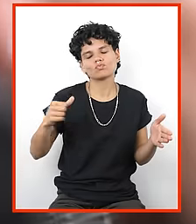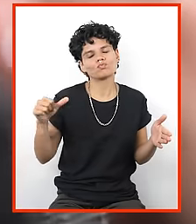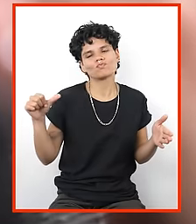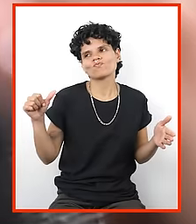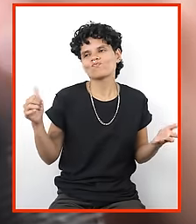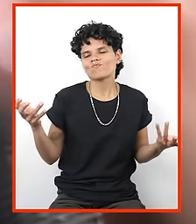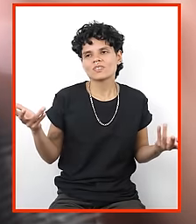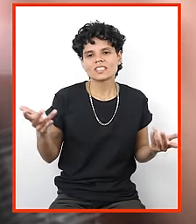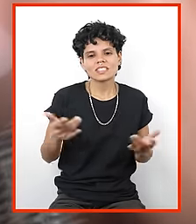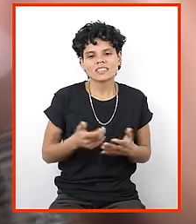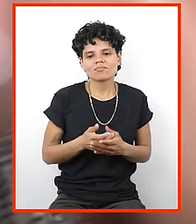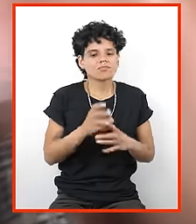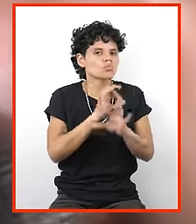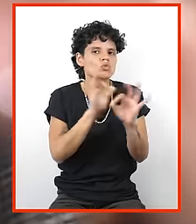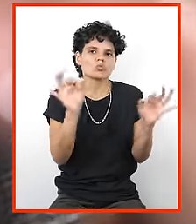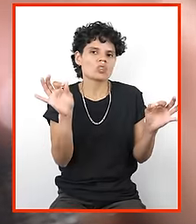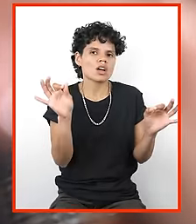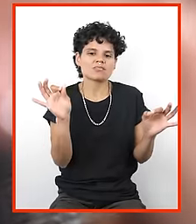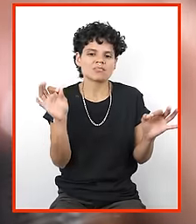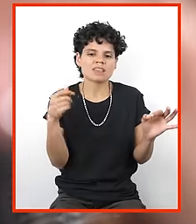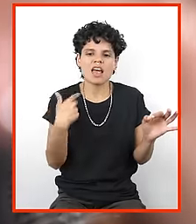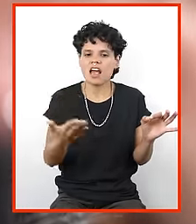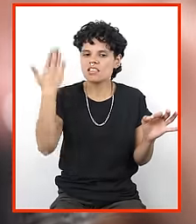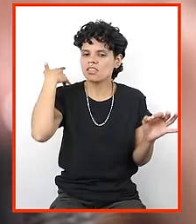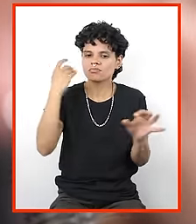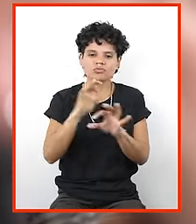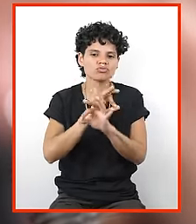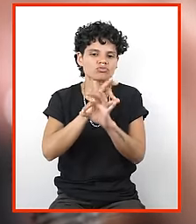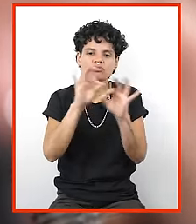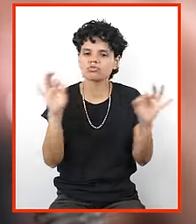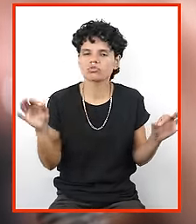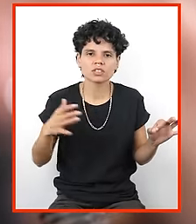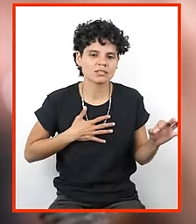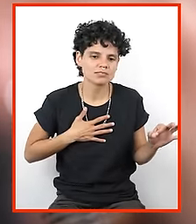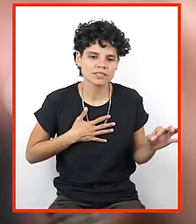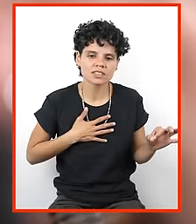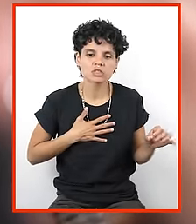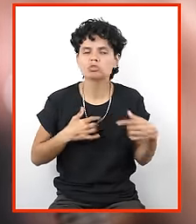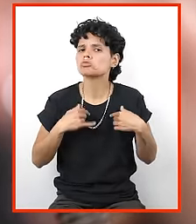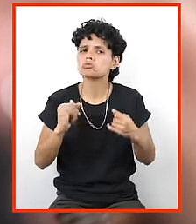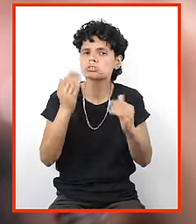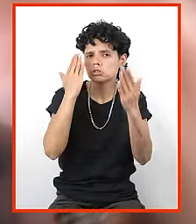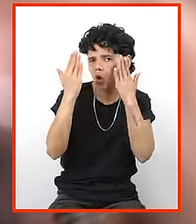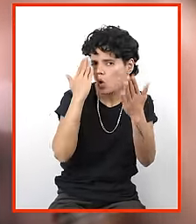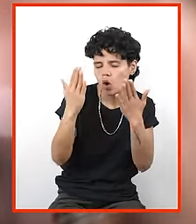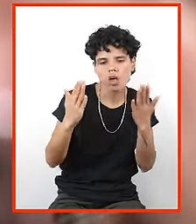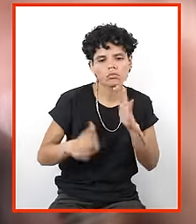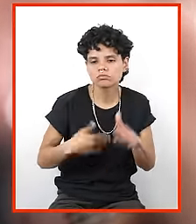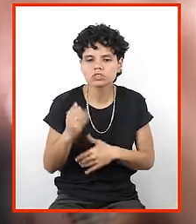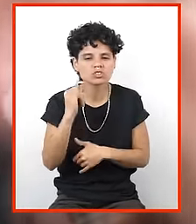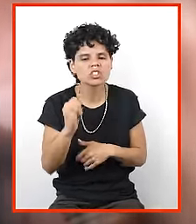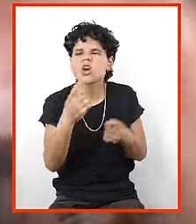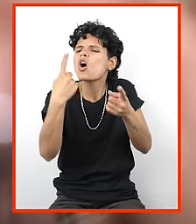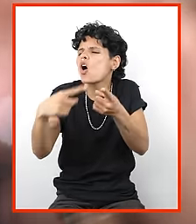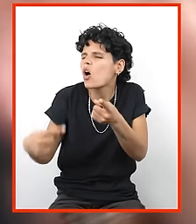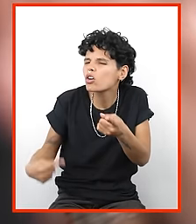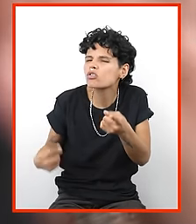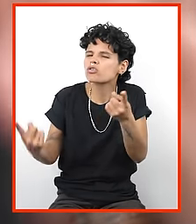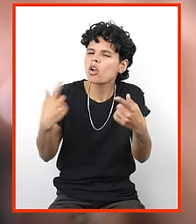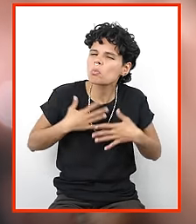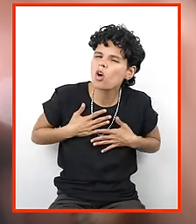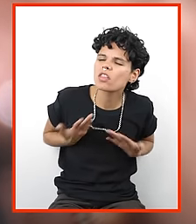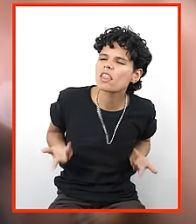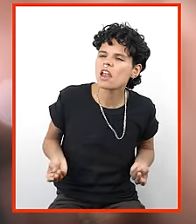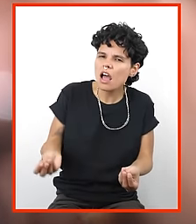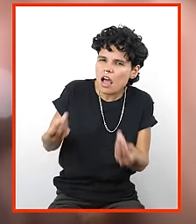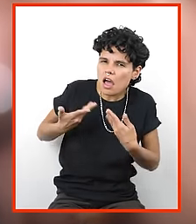momento como que nunca me había pasado en mi vida. Esa es la verdad. Y yo siempre había hecho psicólogo, terapia